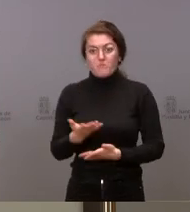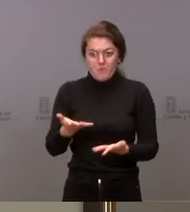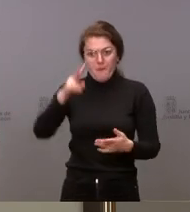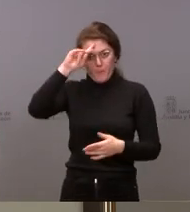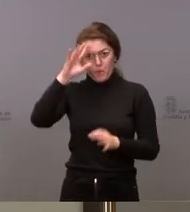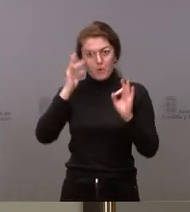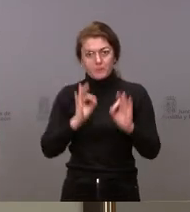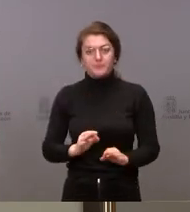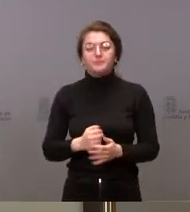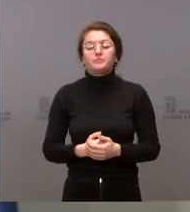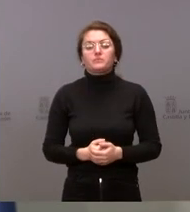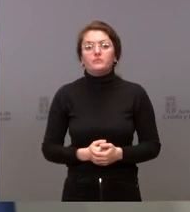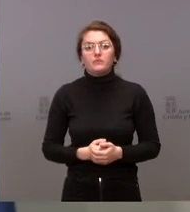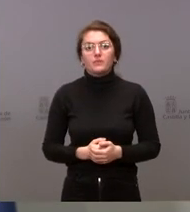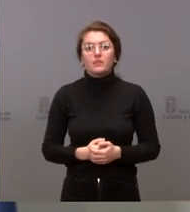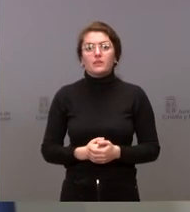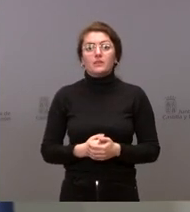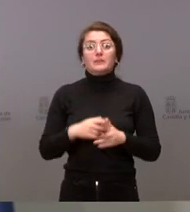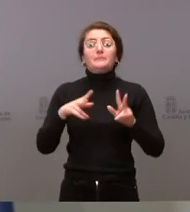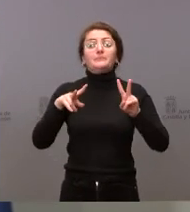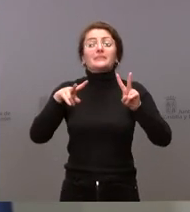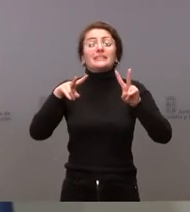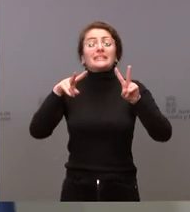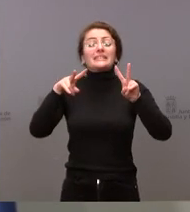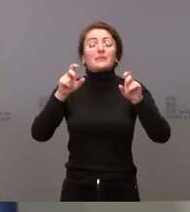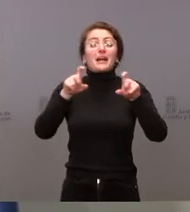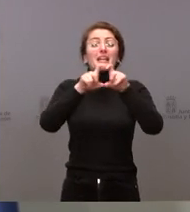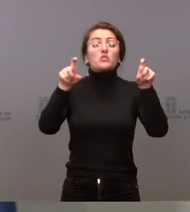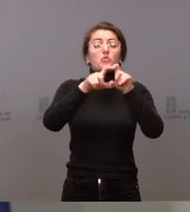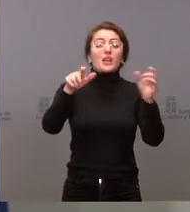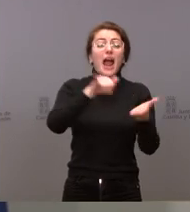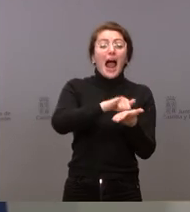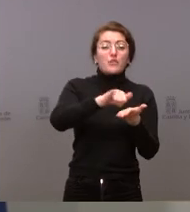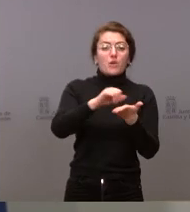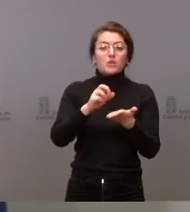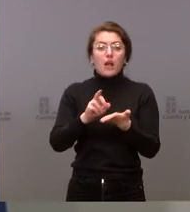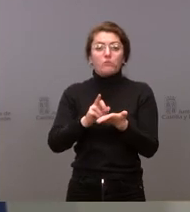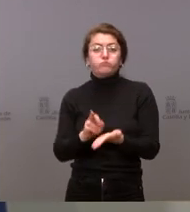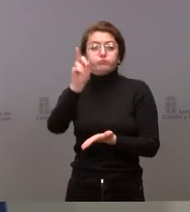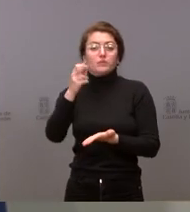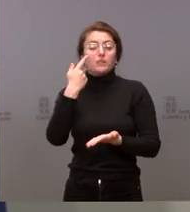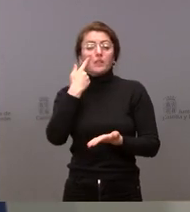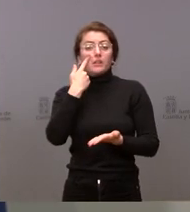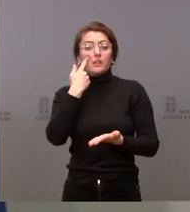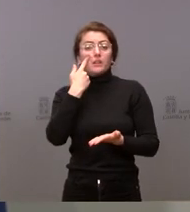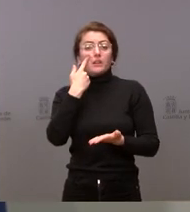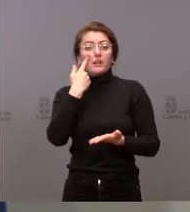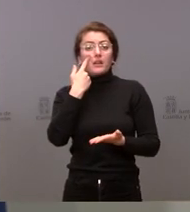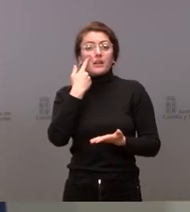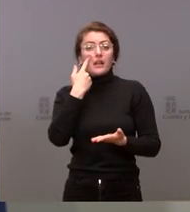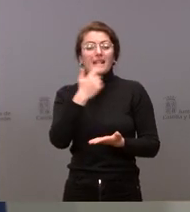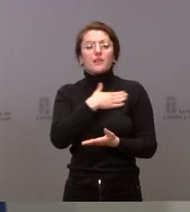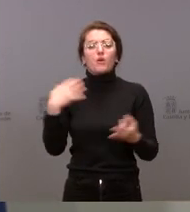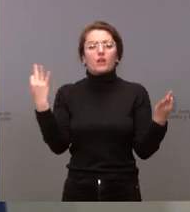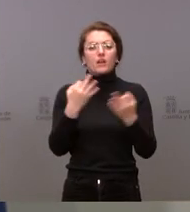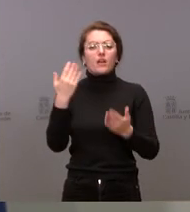de industria aeronáutica aeroespacial que usted señala lo que se trata con estas juntos fomentar el emprendimiento